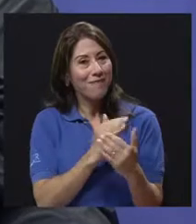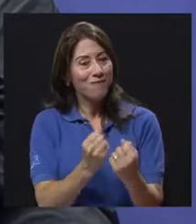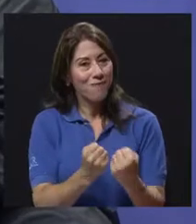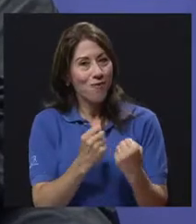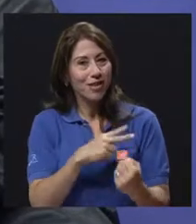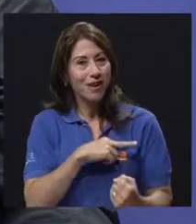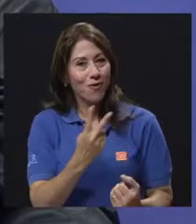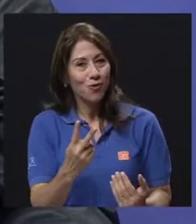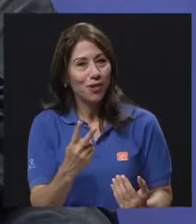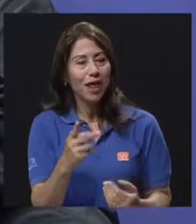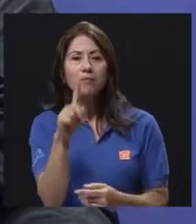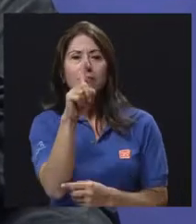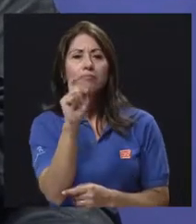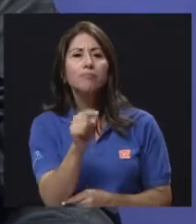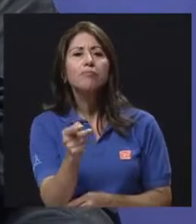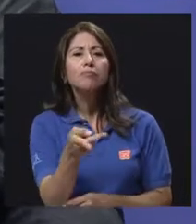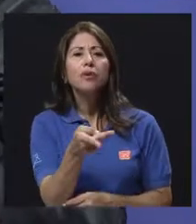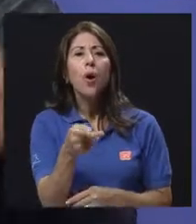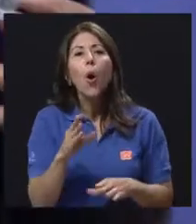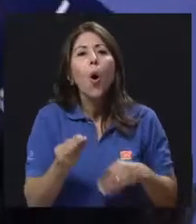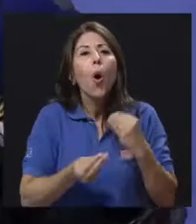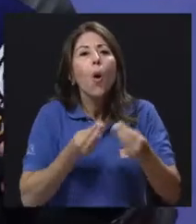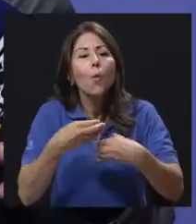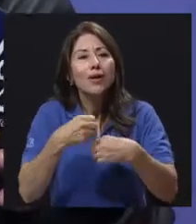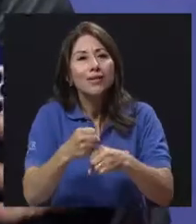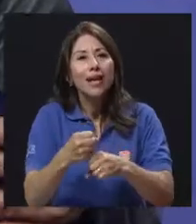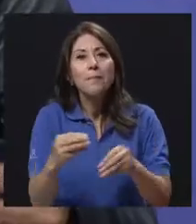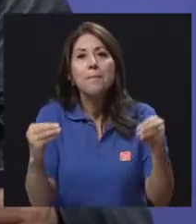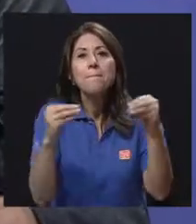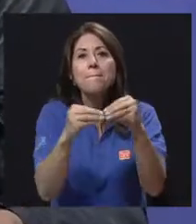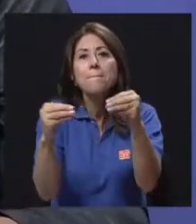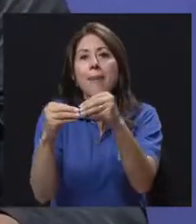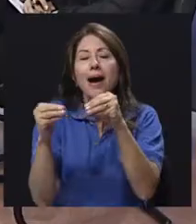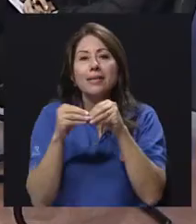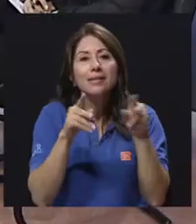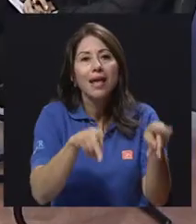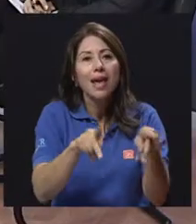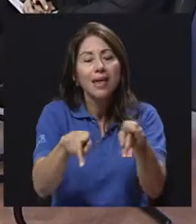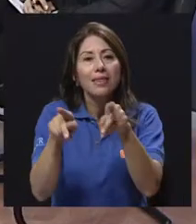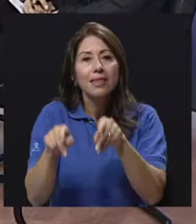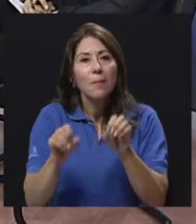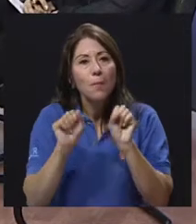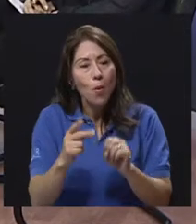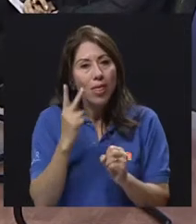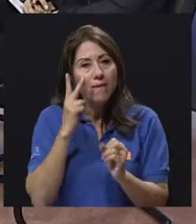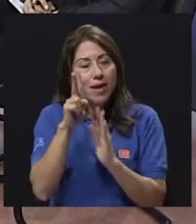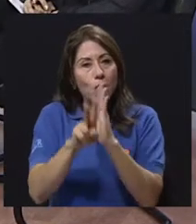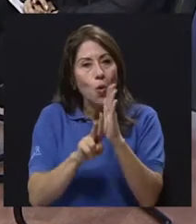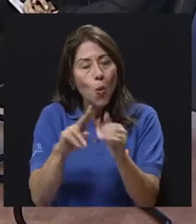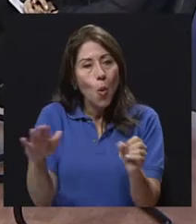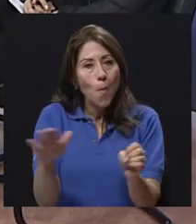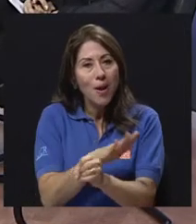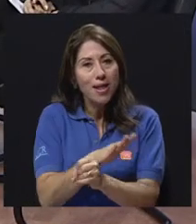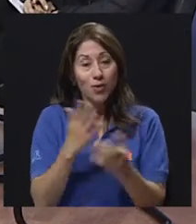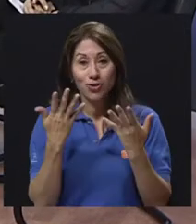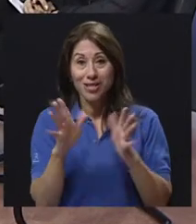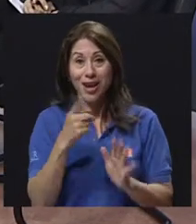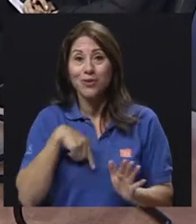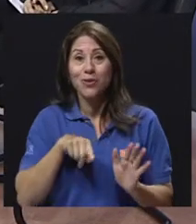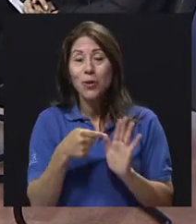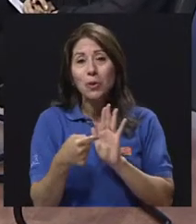José Pablo, para que más gente todavía pueda ver el documental completo? Ya lo hemos tenido